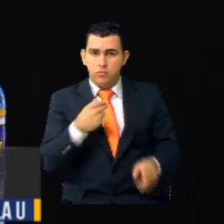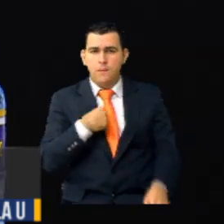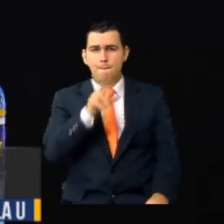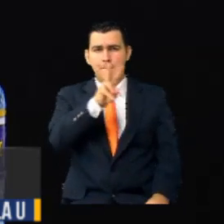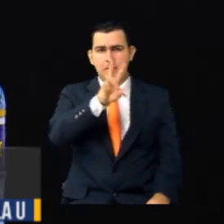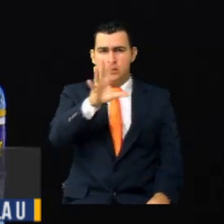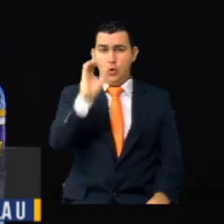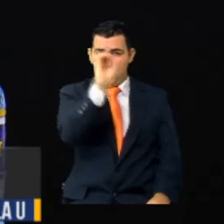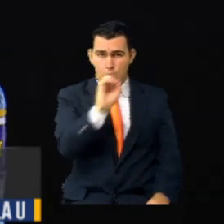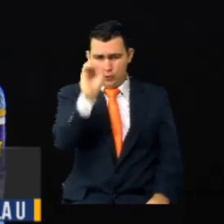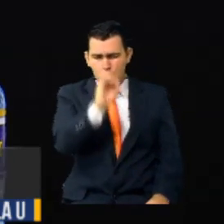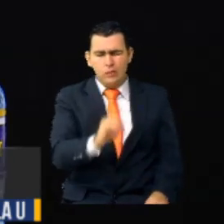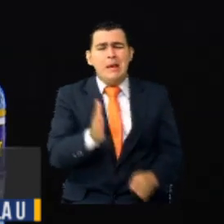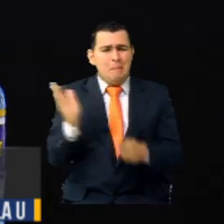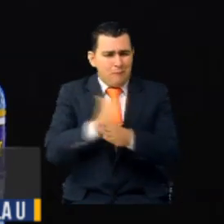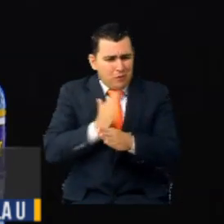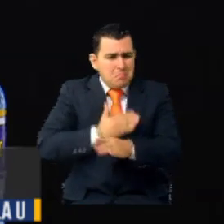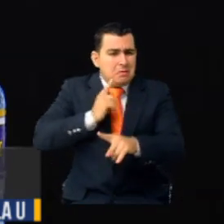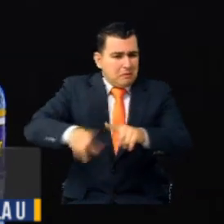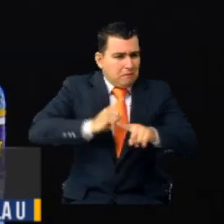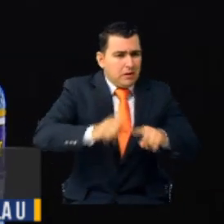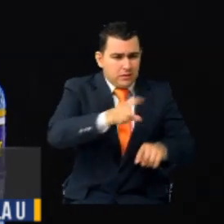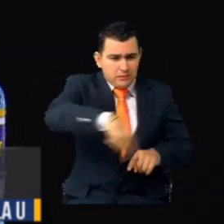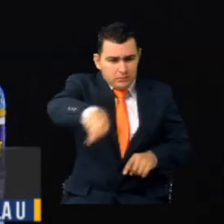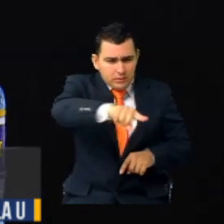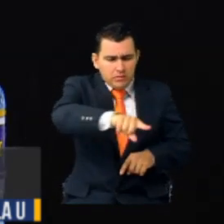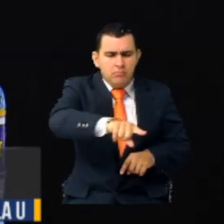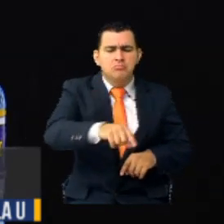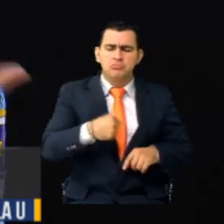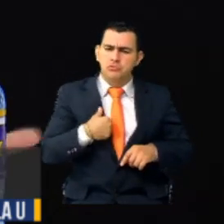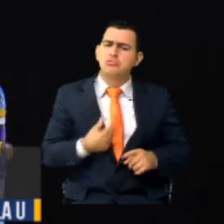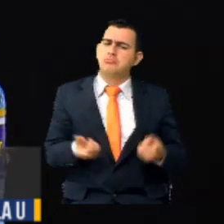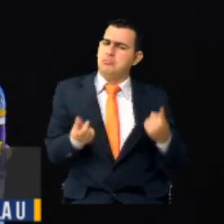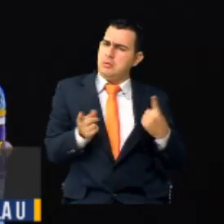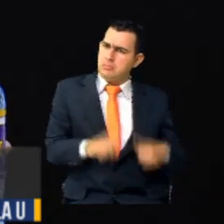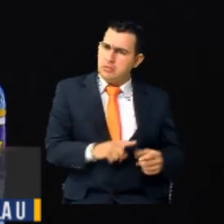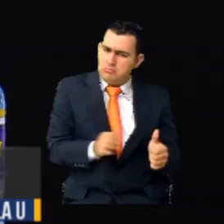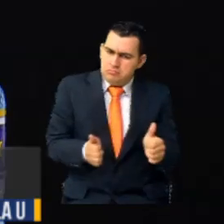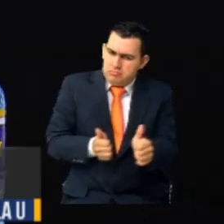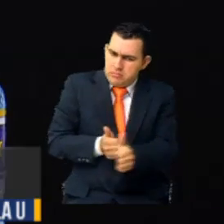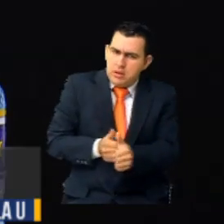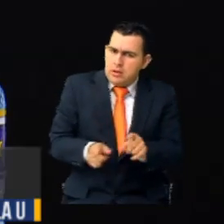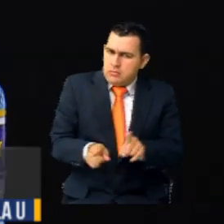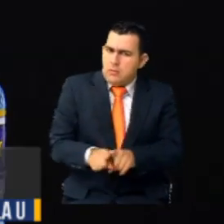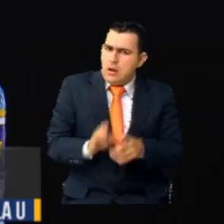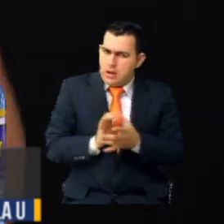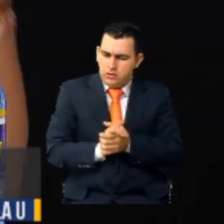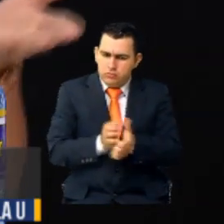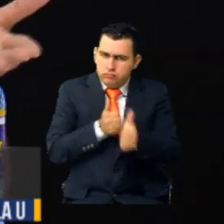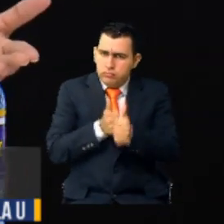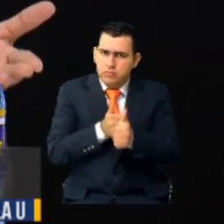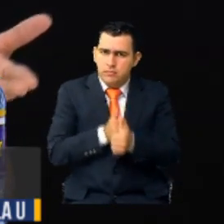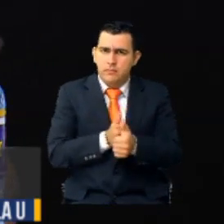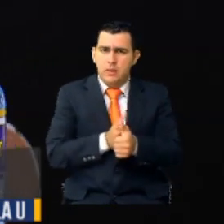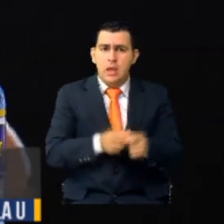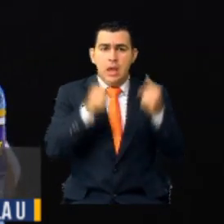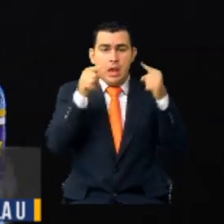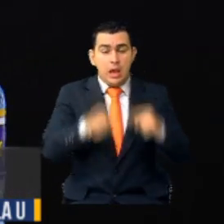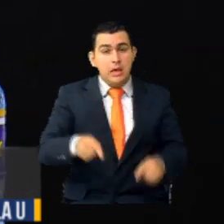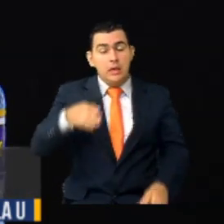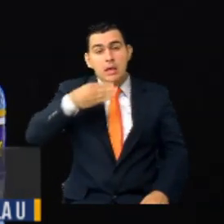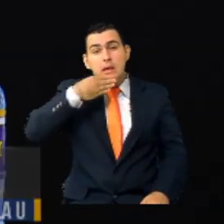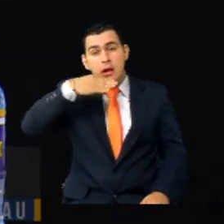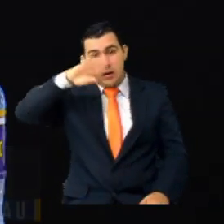problemas más complejos de nuestro territorio y también aquellos que superan el territorio, porque el tema de lo que ocurre en La Habana